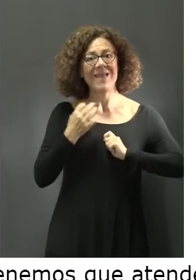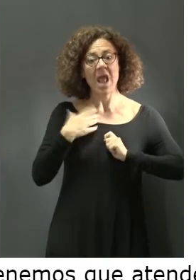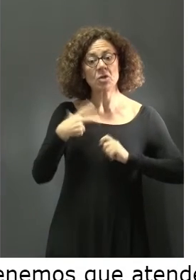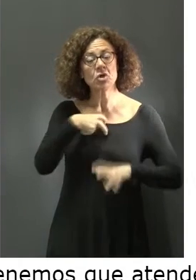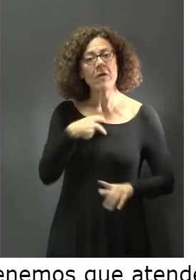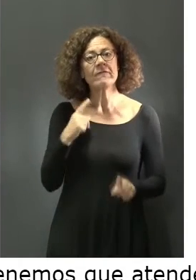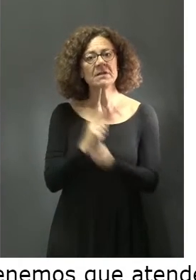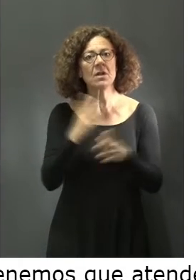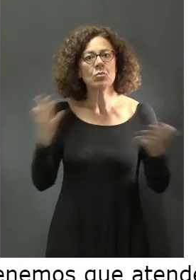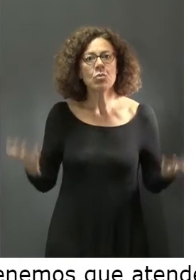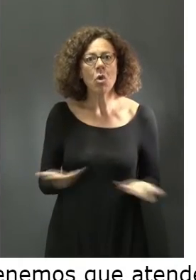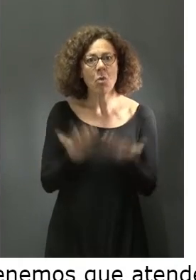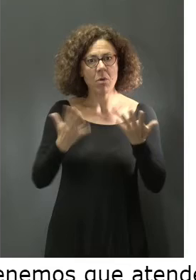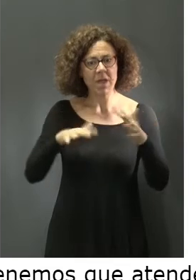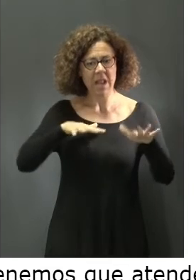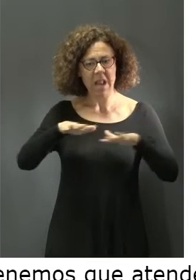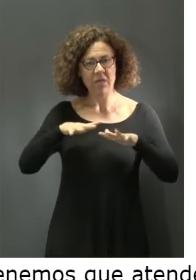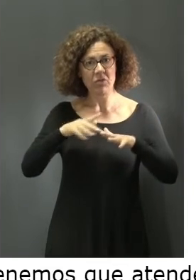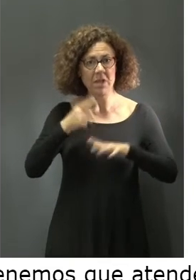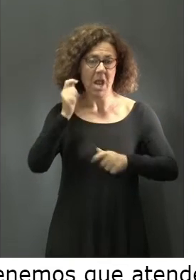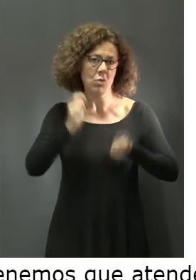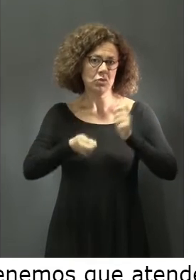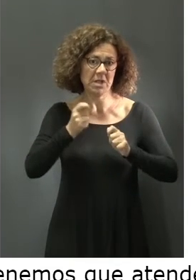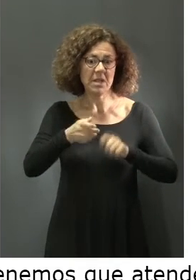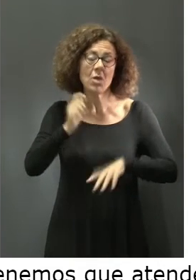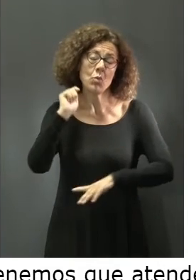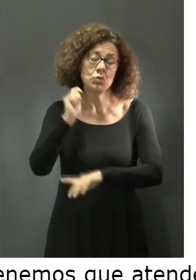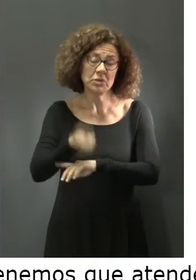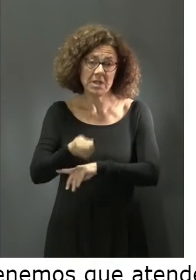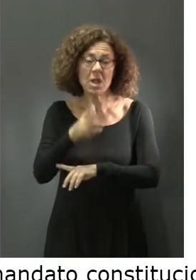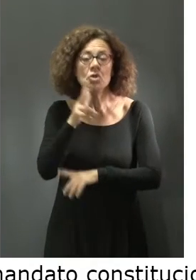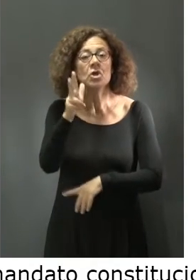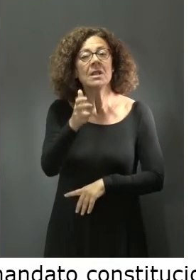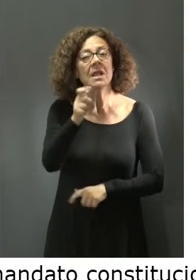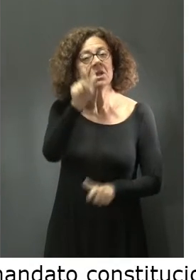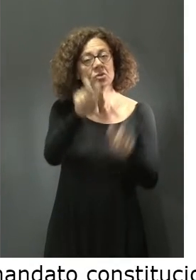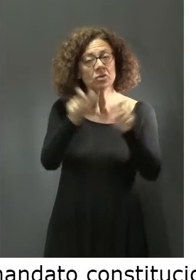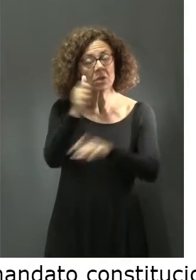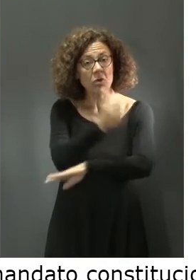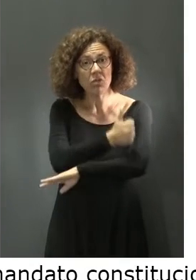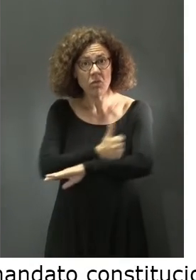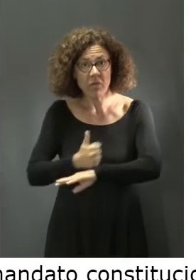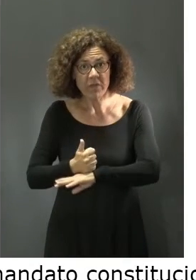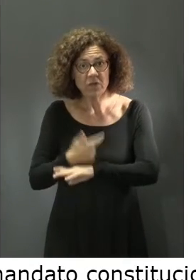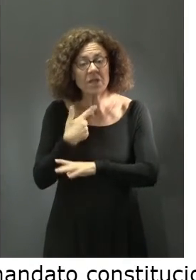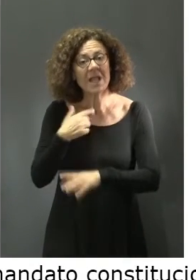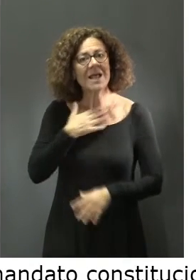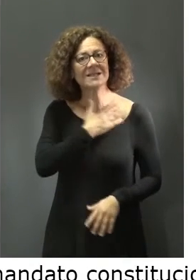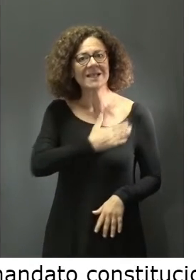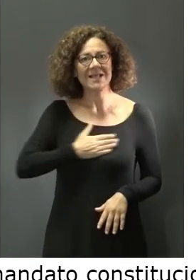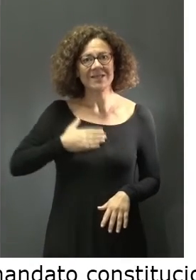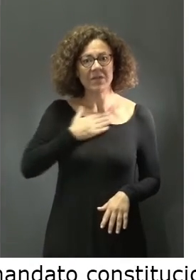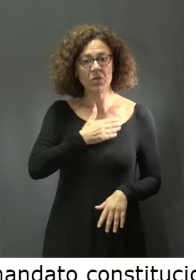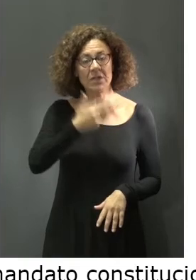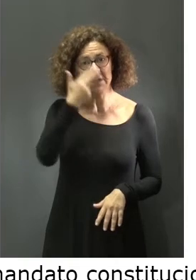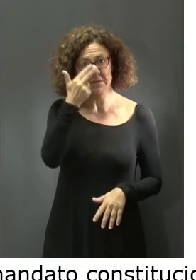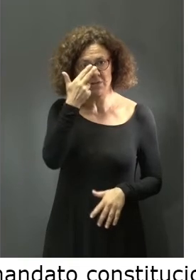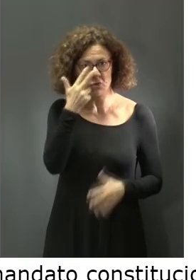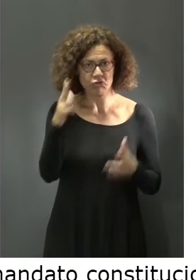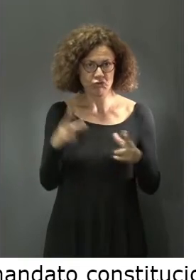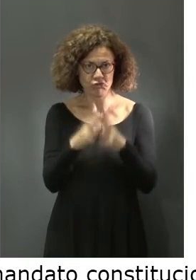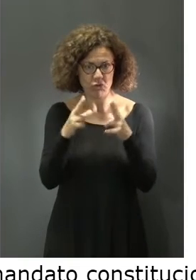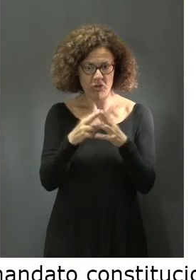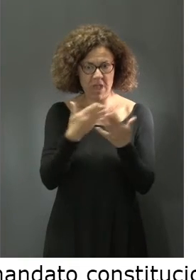fiscales promover la acción de la justicia en defensa de la legalidad, los derechos de los ciudadanos y la satisfacción del interés social ante los